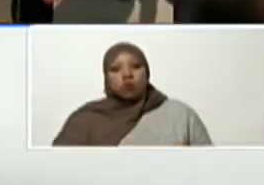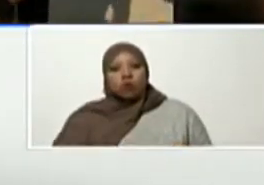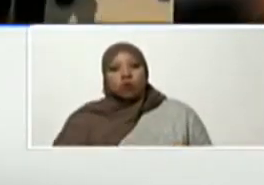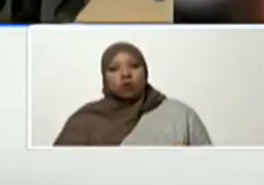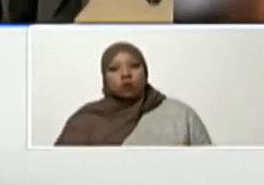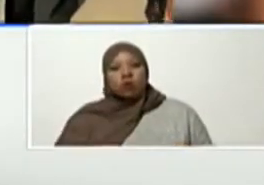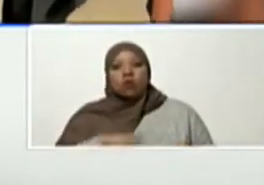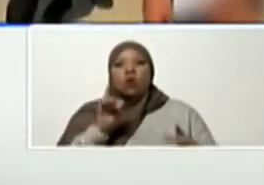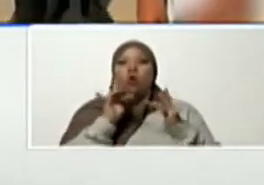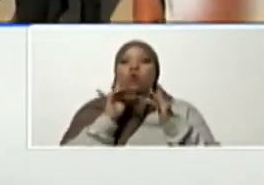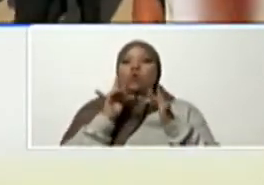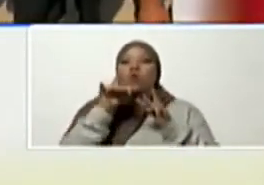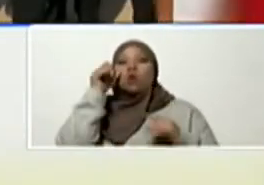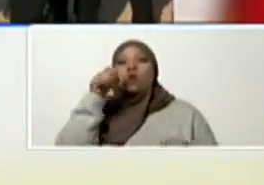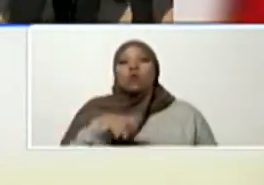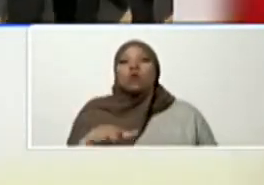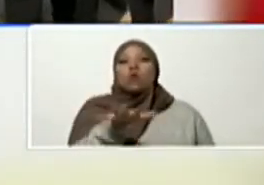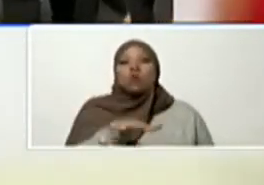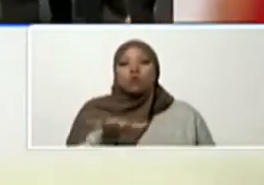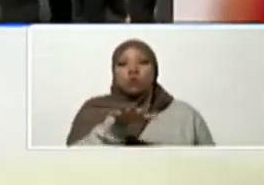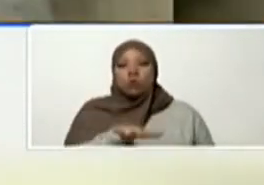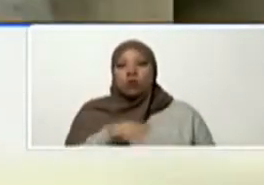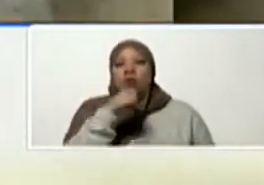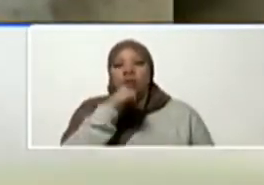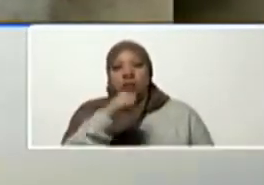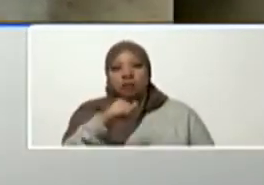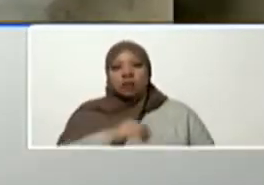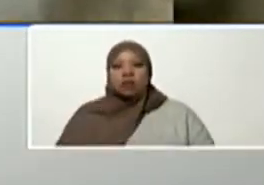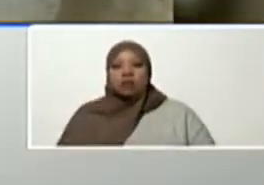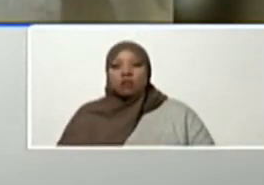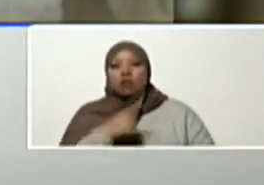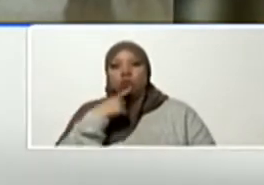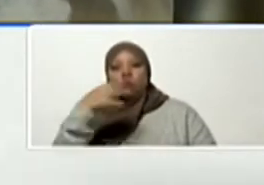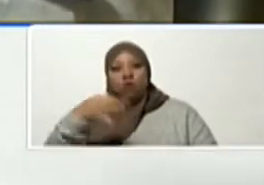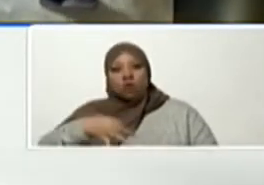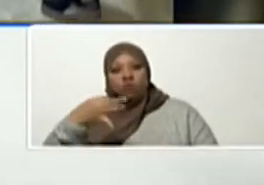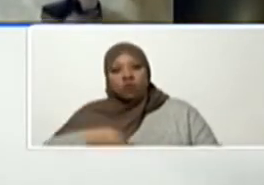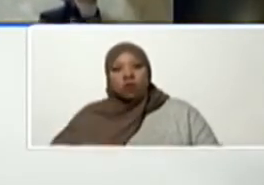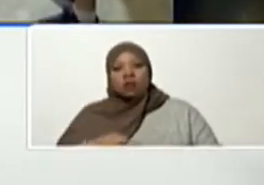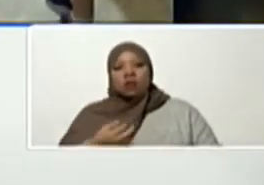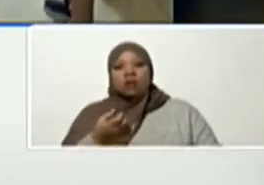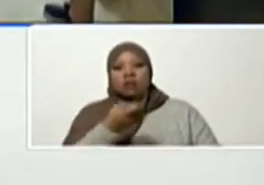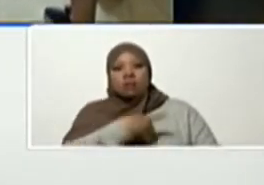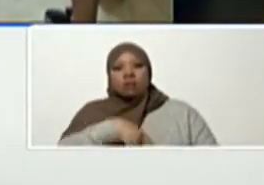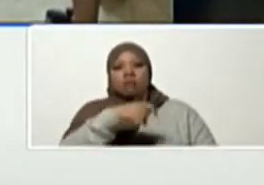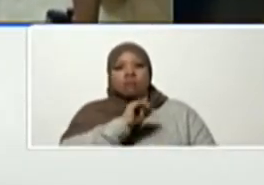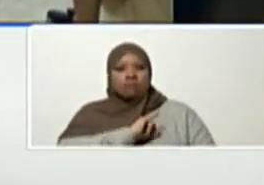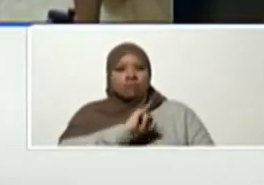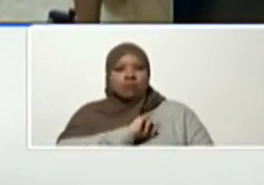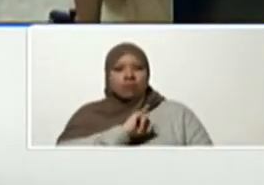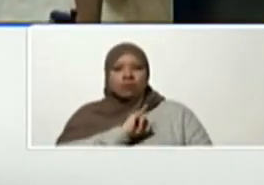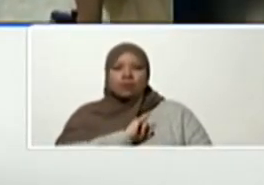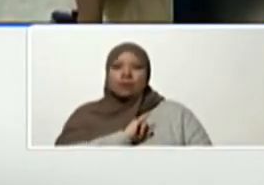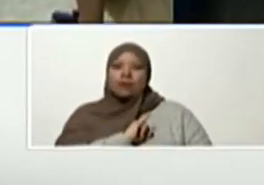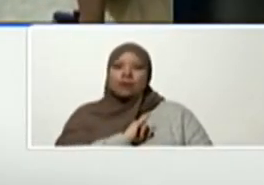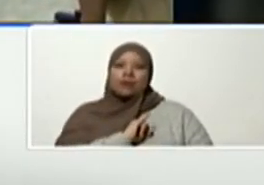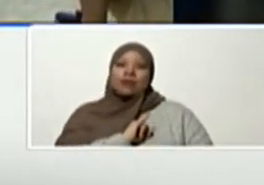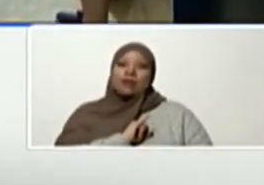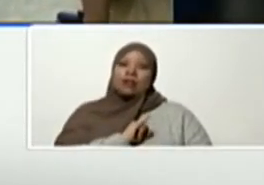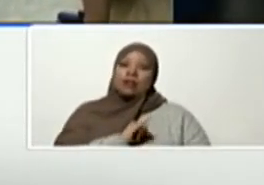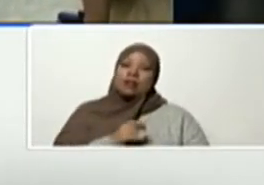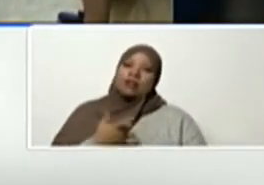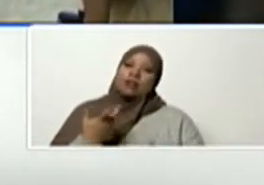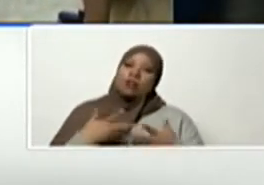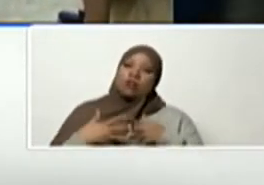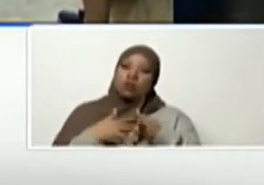en contacto, conectarnos con su pasado, con su verdad, con su esencia, con su identidad. De verdad, ahí estábamos.